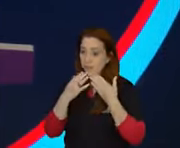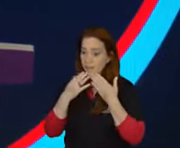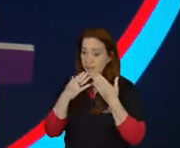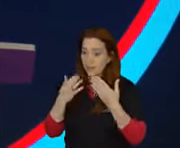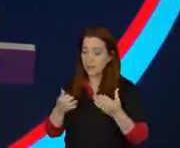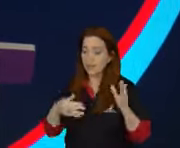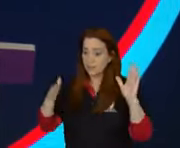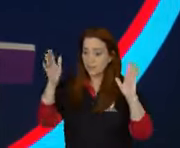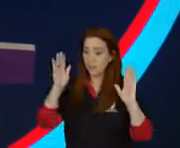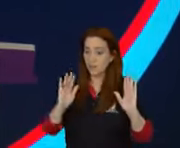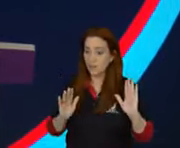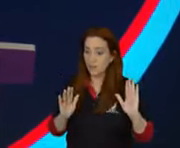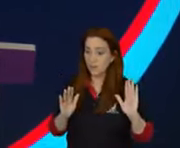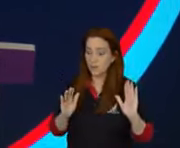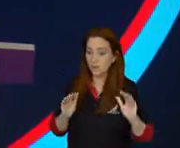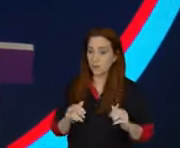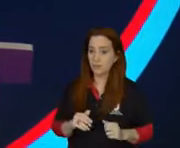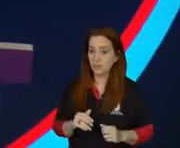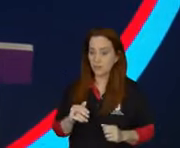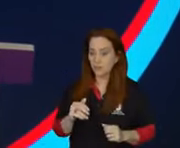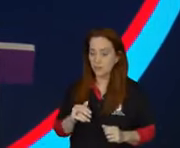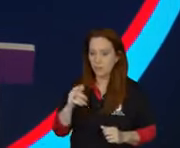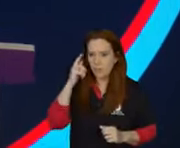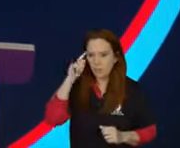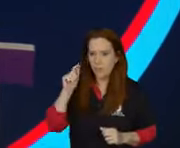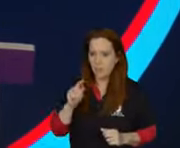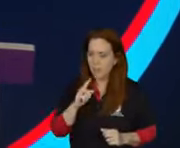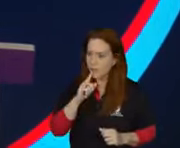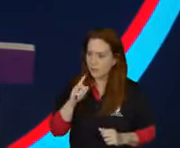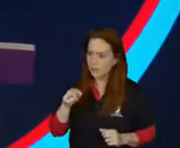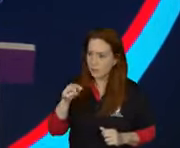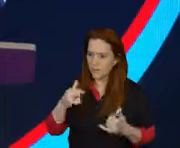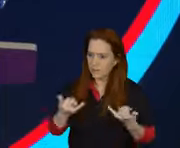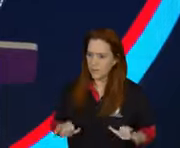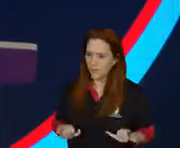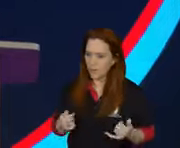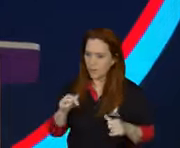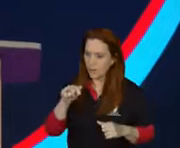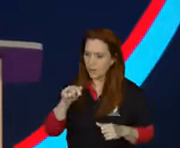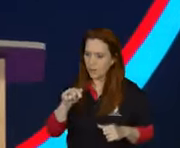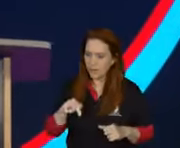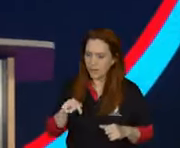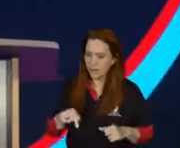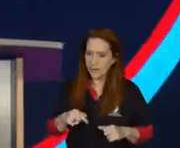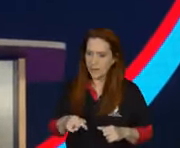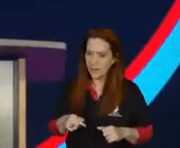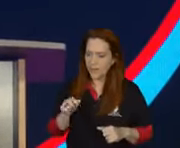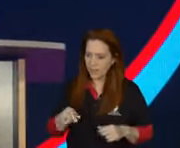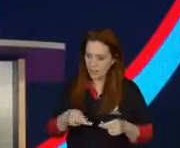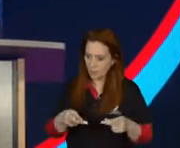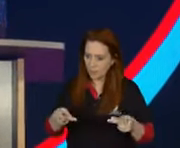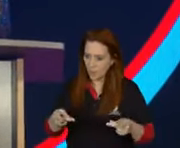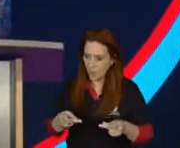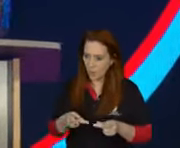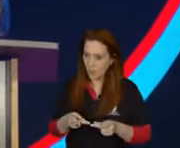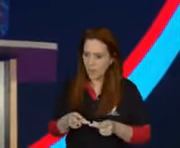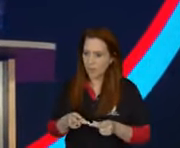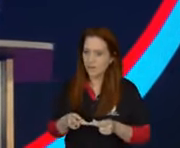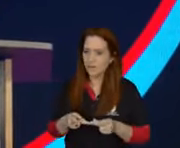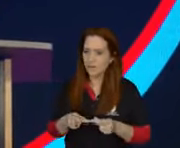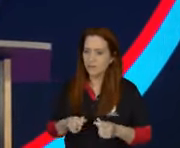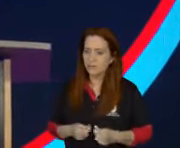Lanza. Y esta canción, donde primero yo la canté, fue en este altar. Y le doy gloria y honra al Señor, que es una canción que,